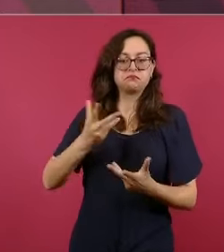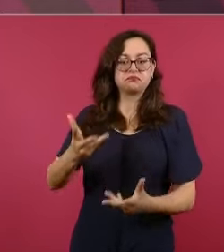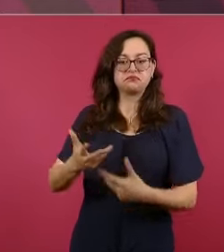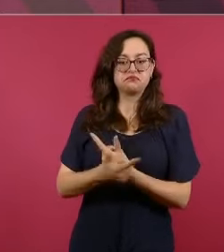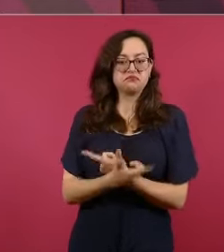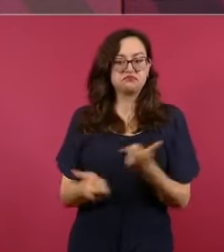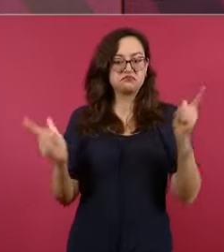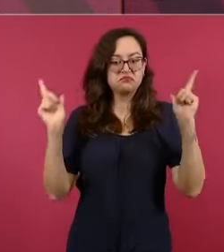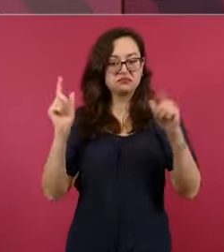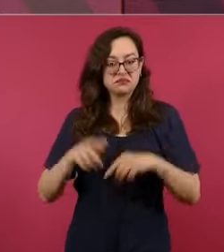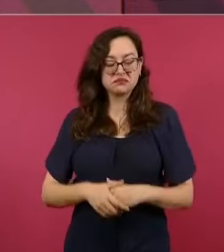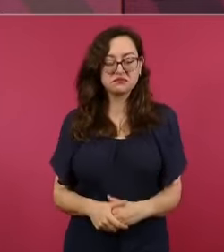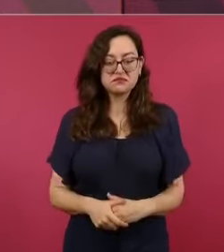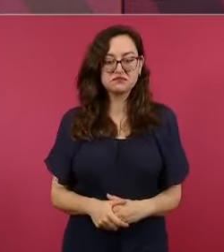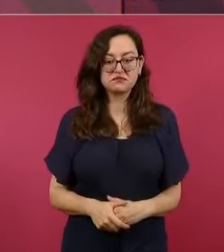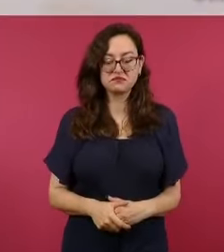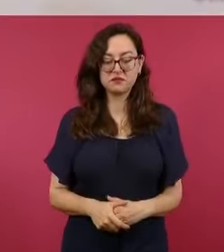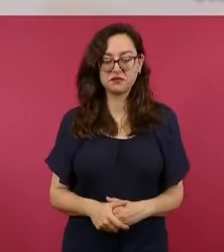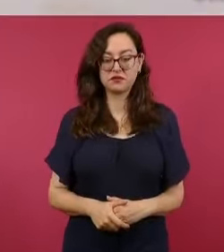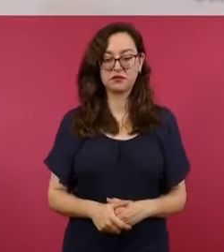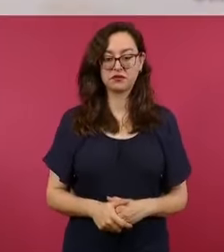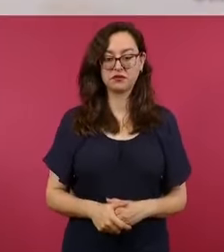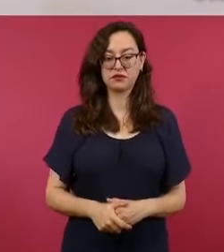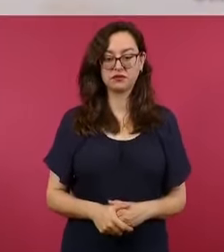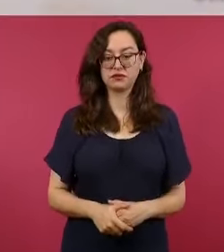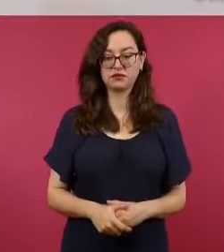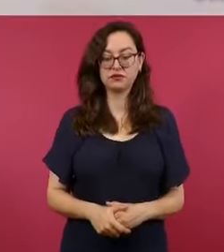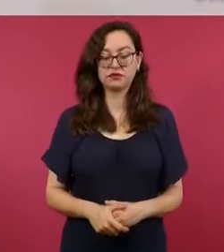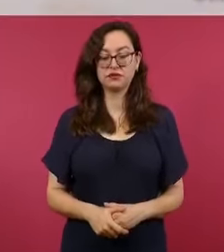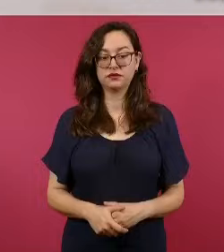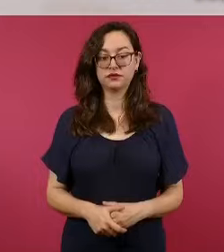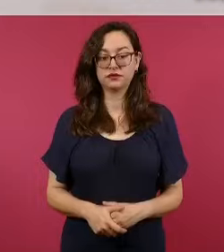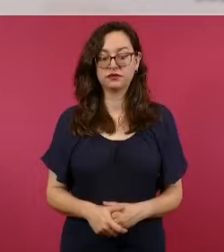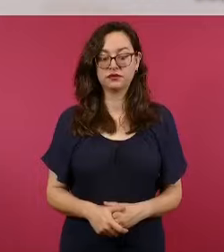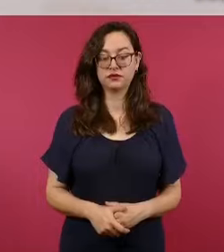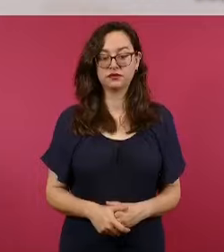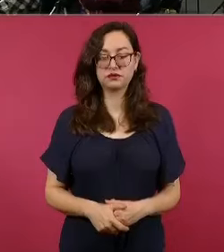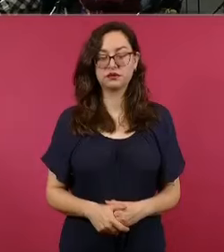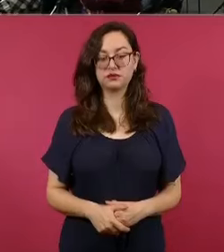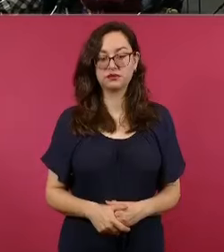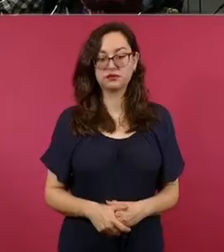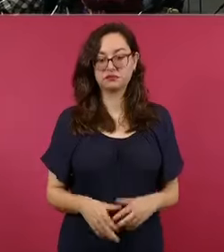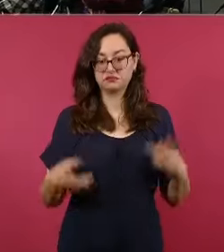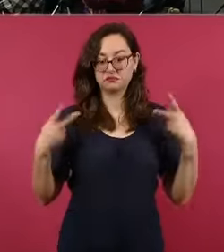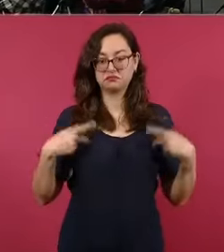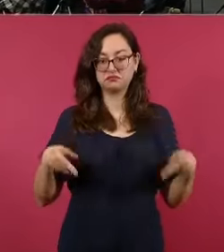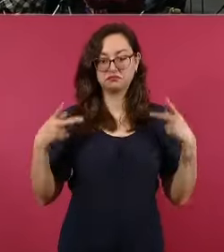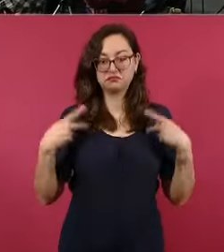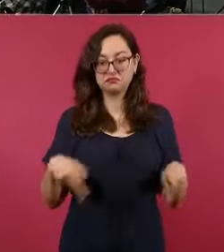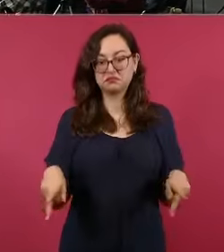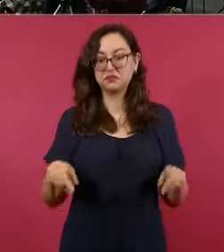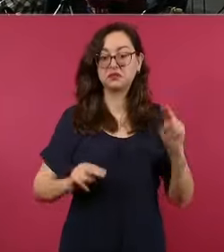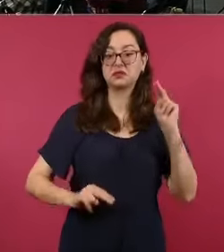expresarnos el que es clasista que lo